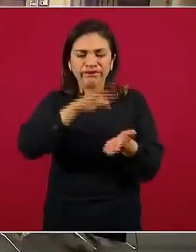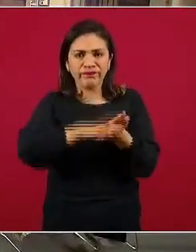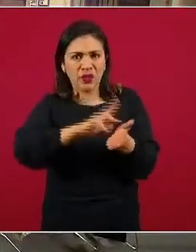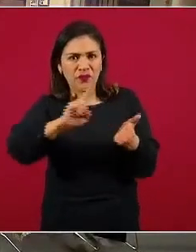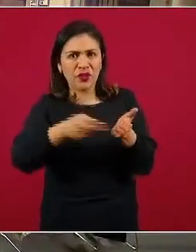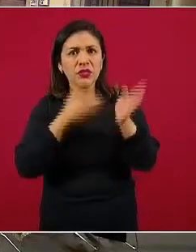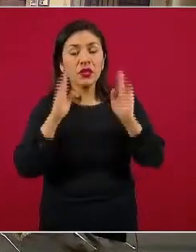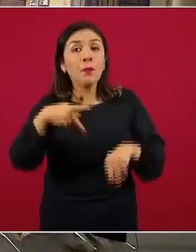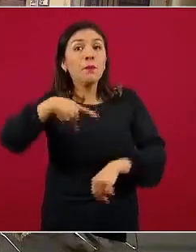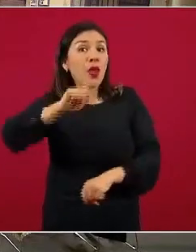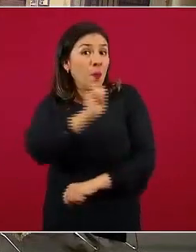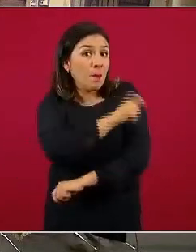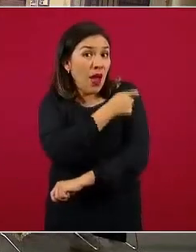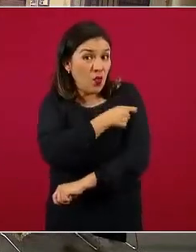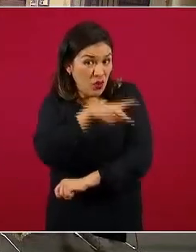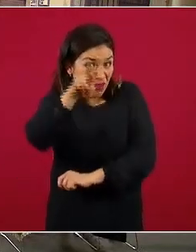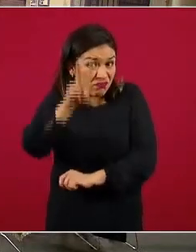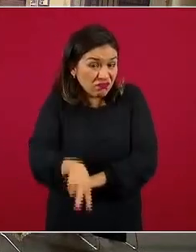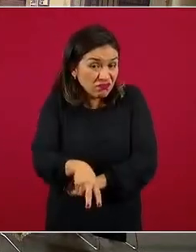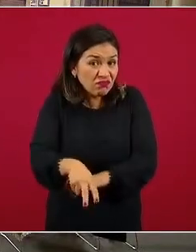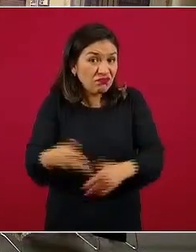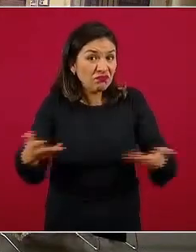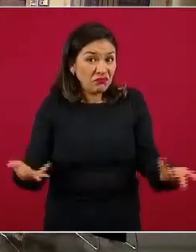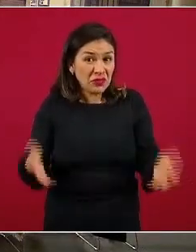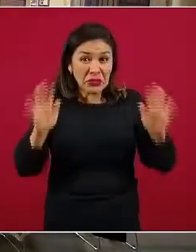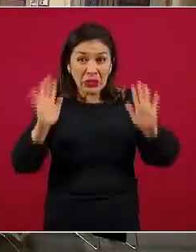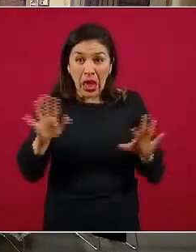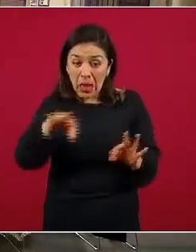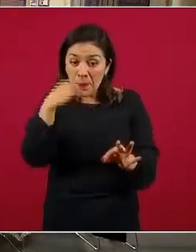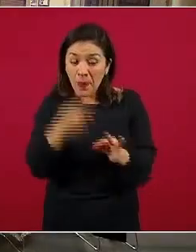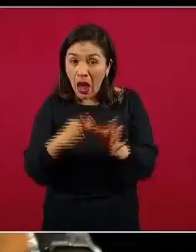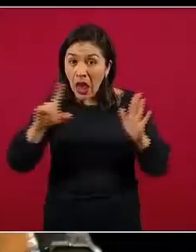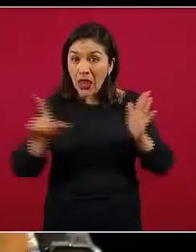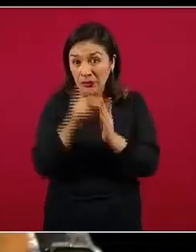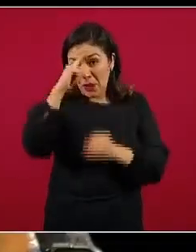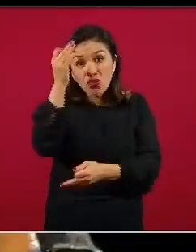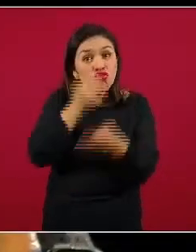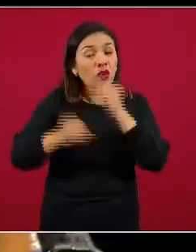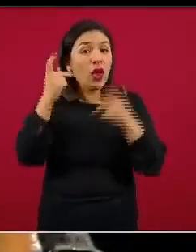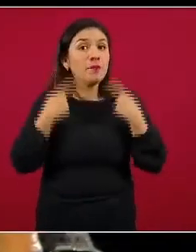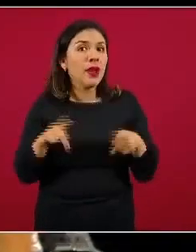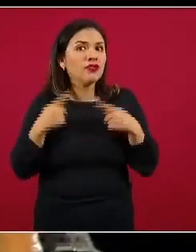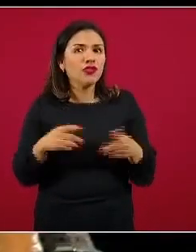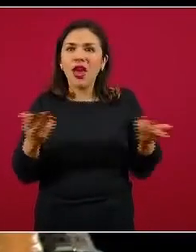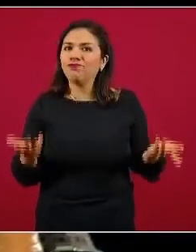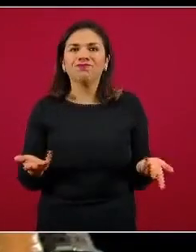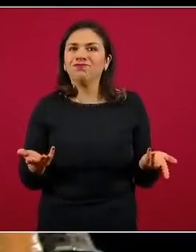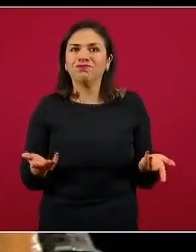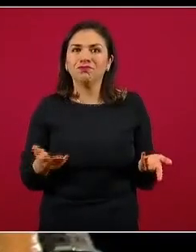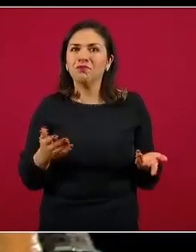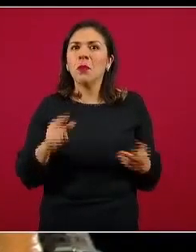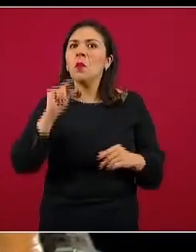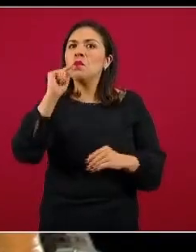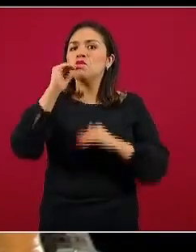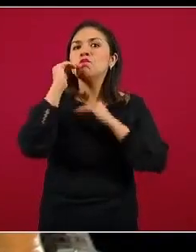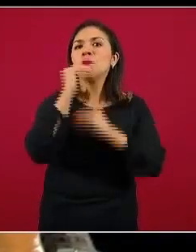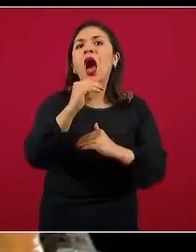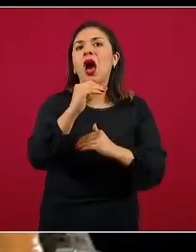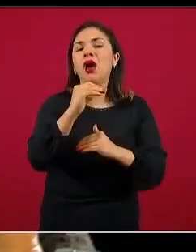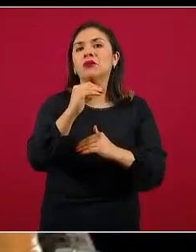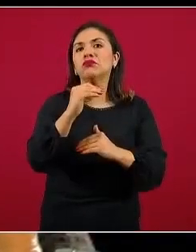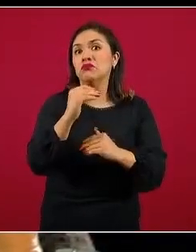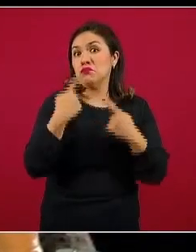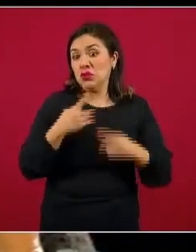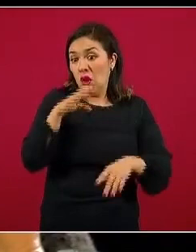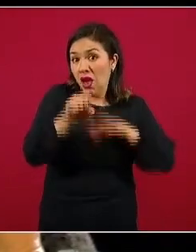las vacunas en realidad no van a estar disponibles para todo el mundo, las dosis van a ser muy limitadas